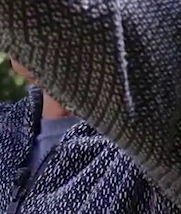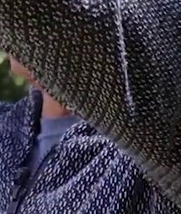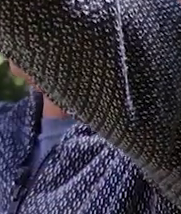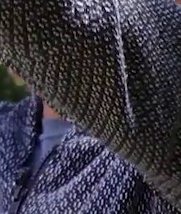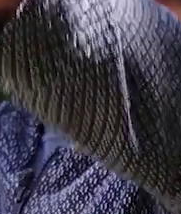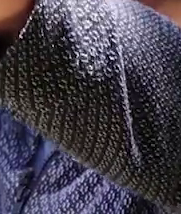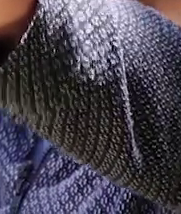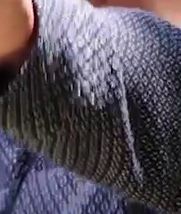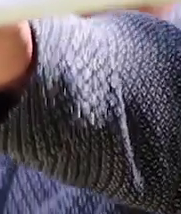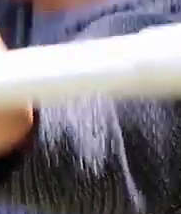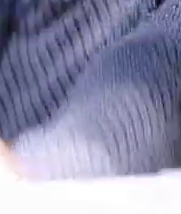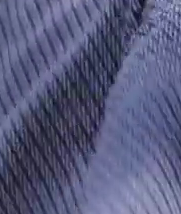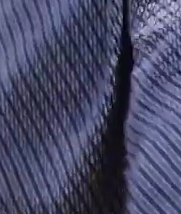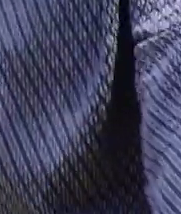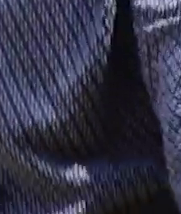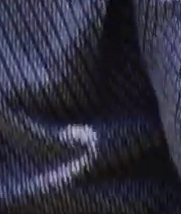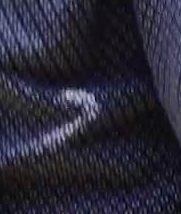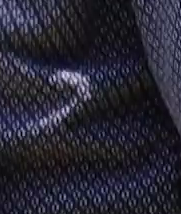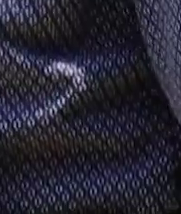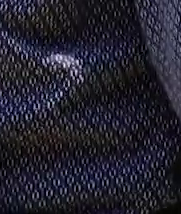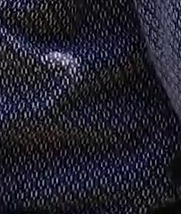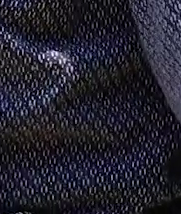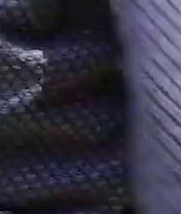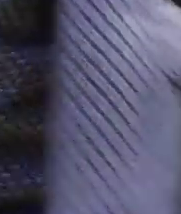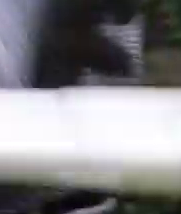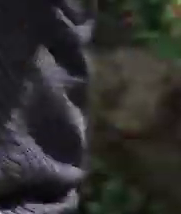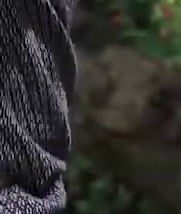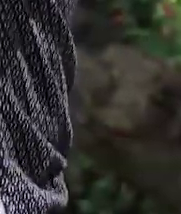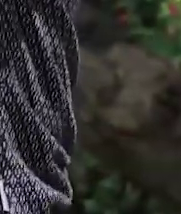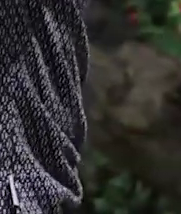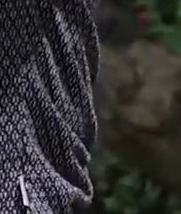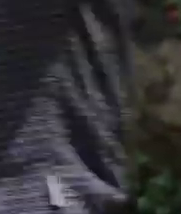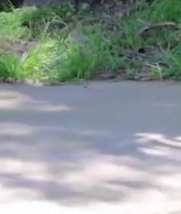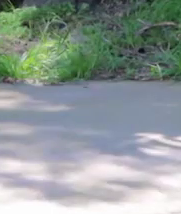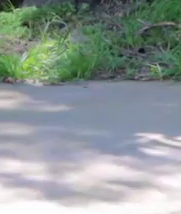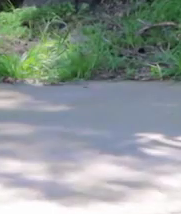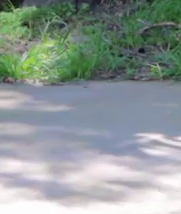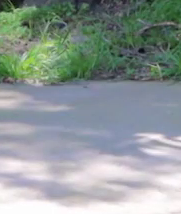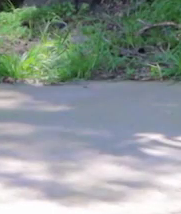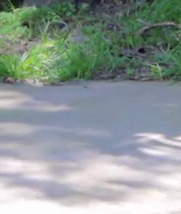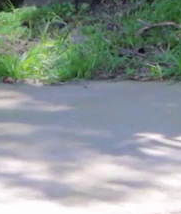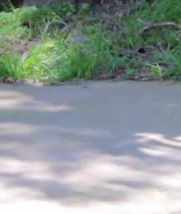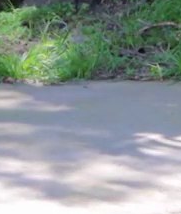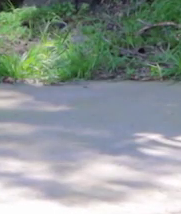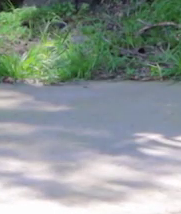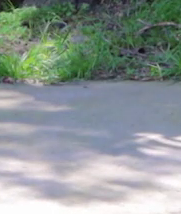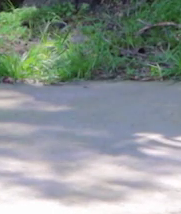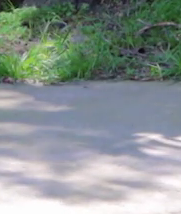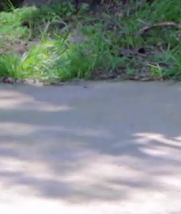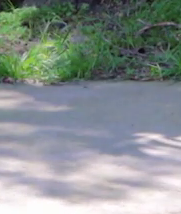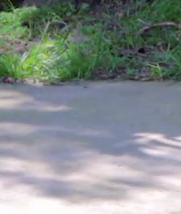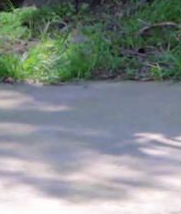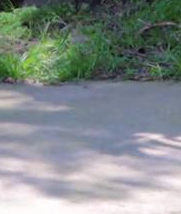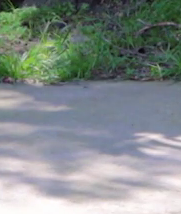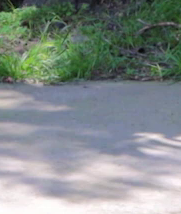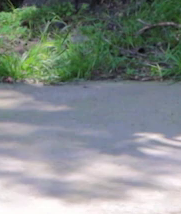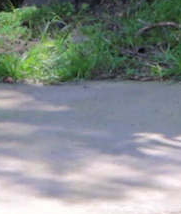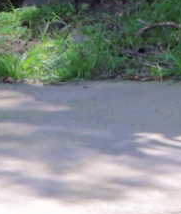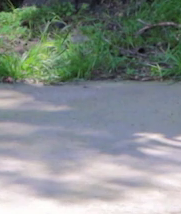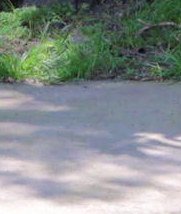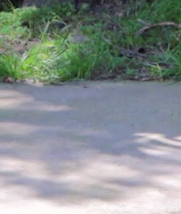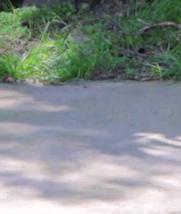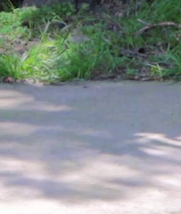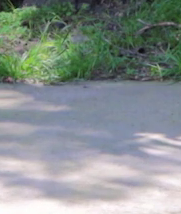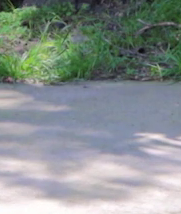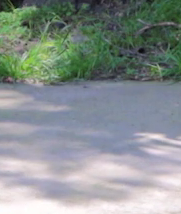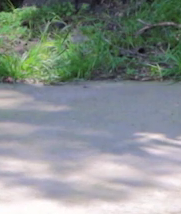en extendida. Bajamos y subimos. Sujetamos nuestra toalla